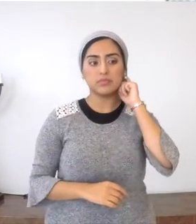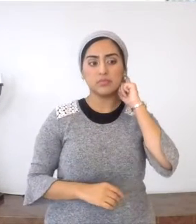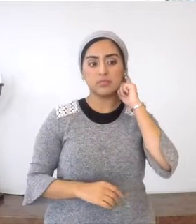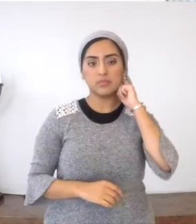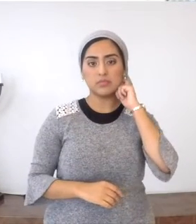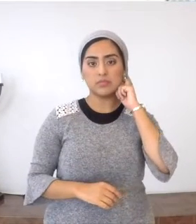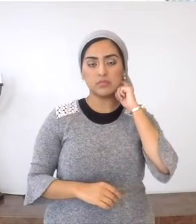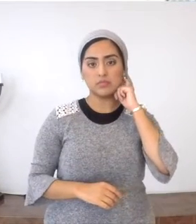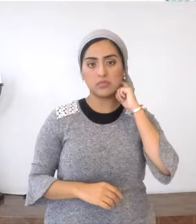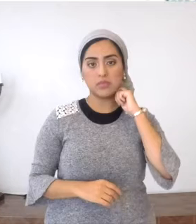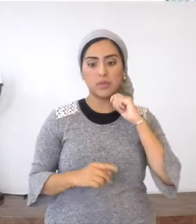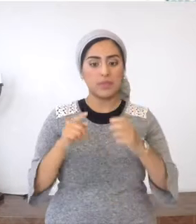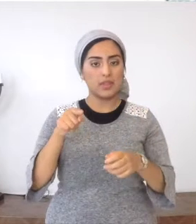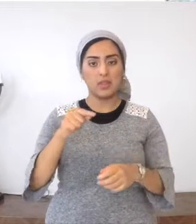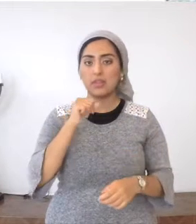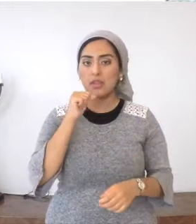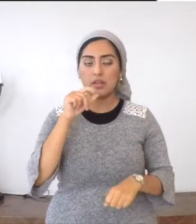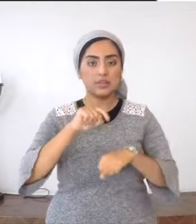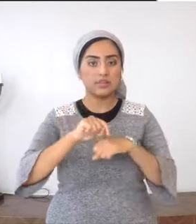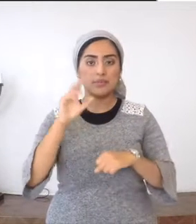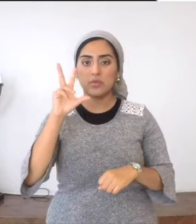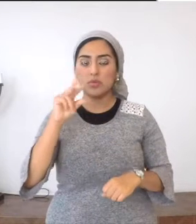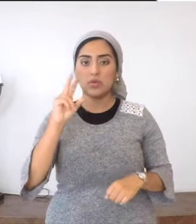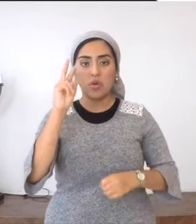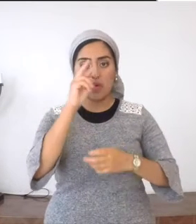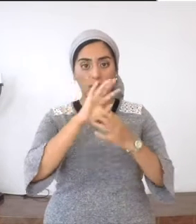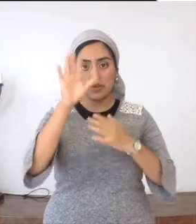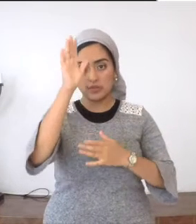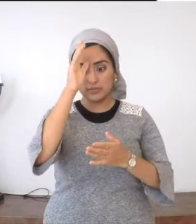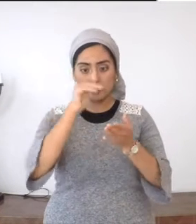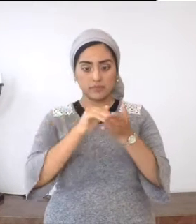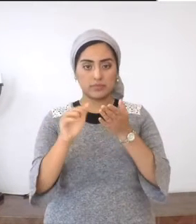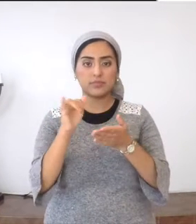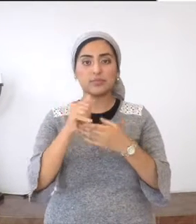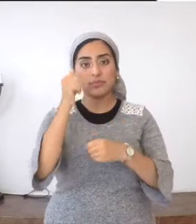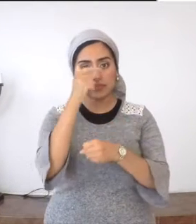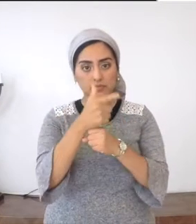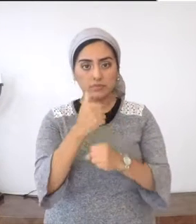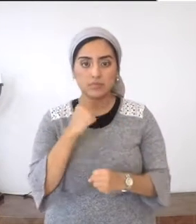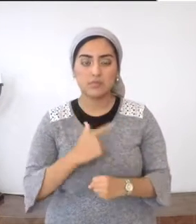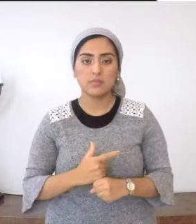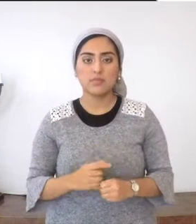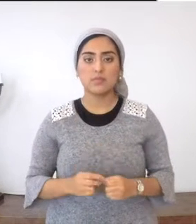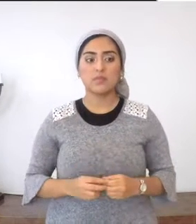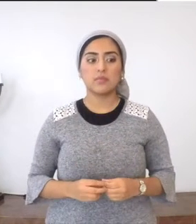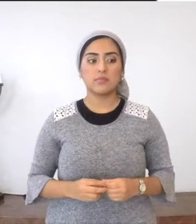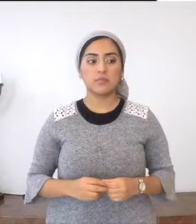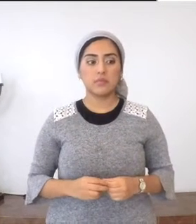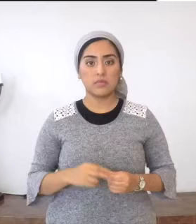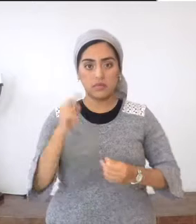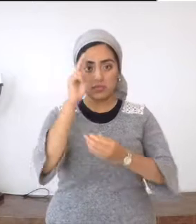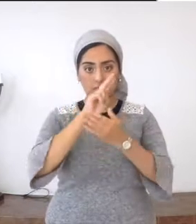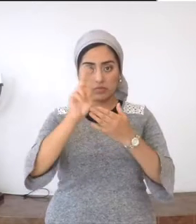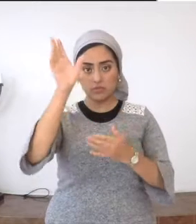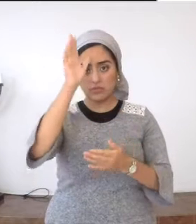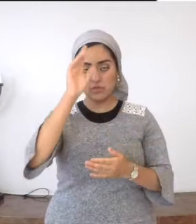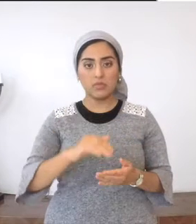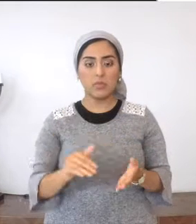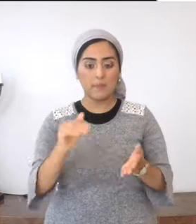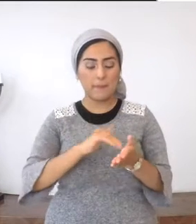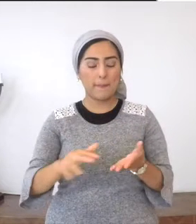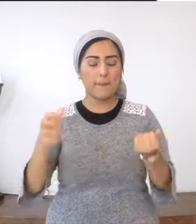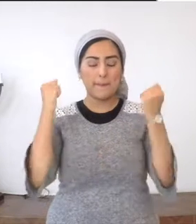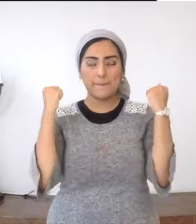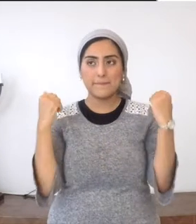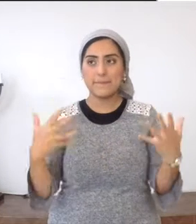La base de la cúpula De la roca Pero ahí no estuvo El templo El eterno Permitió eso Hermanos